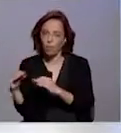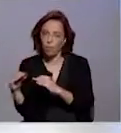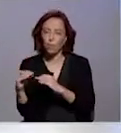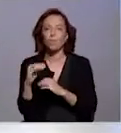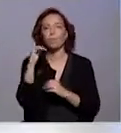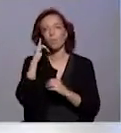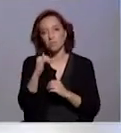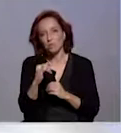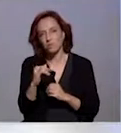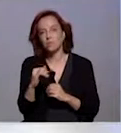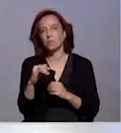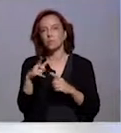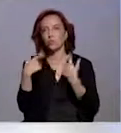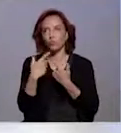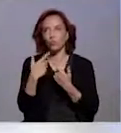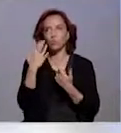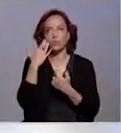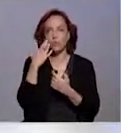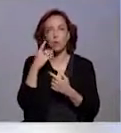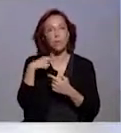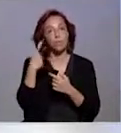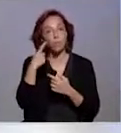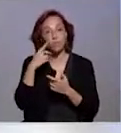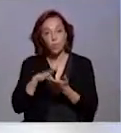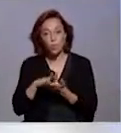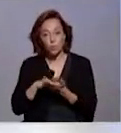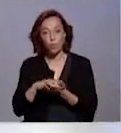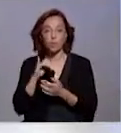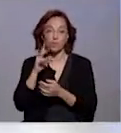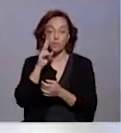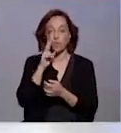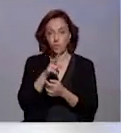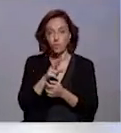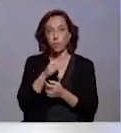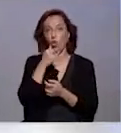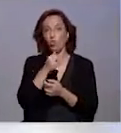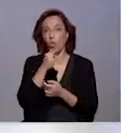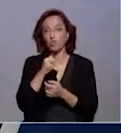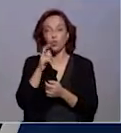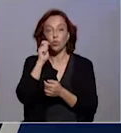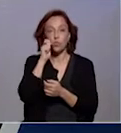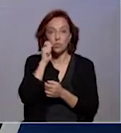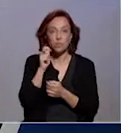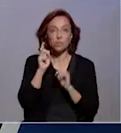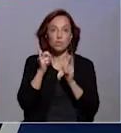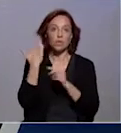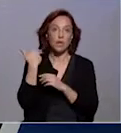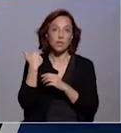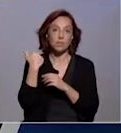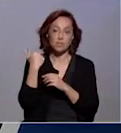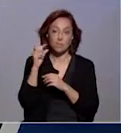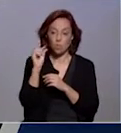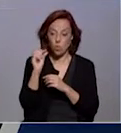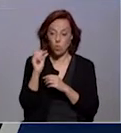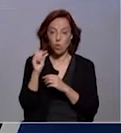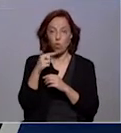empresarios del sector también y después se vieron en los datos de no solo de turista sino hace poco en este fin de semana sale